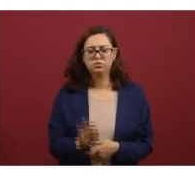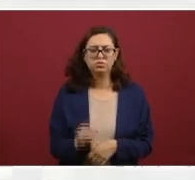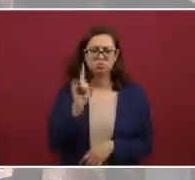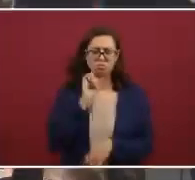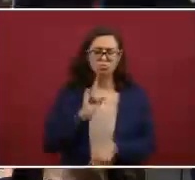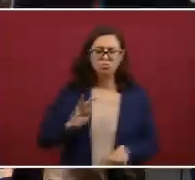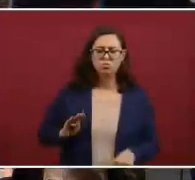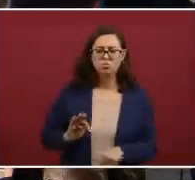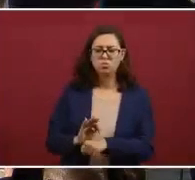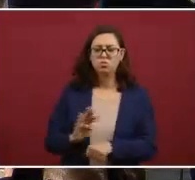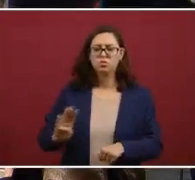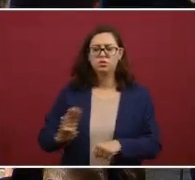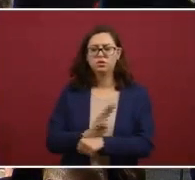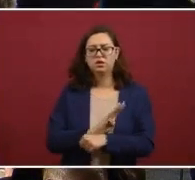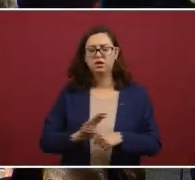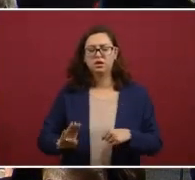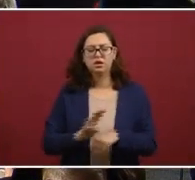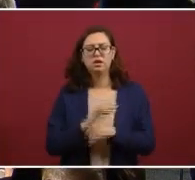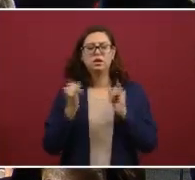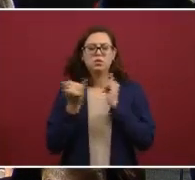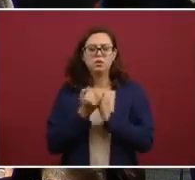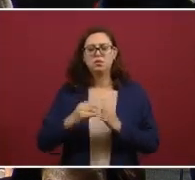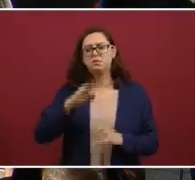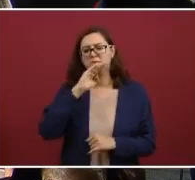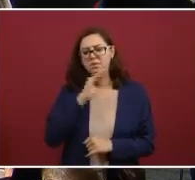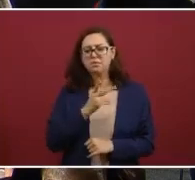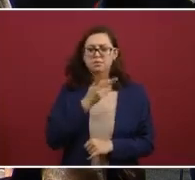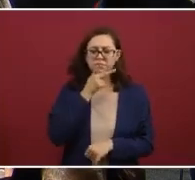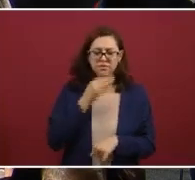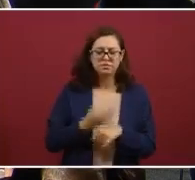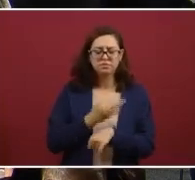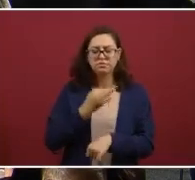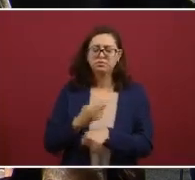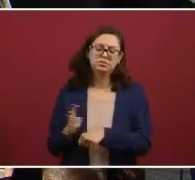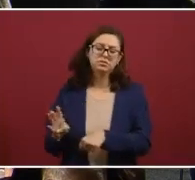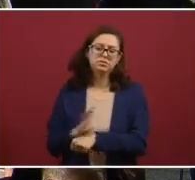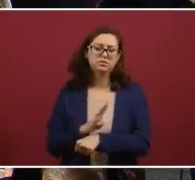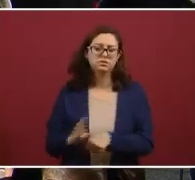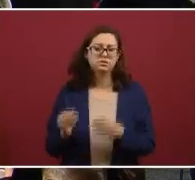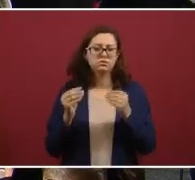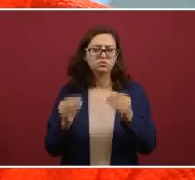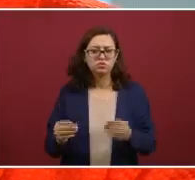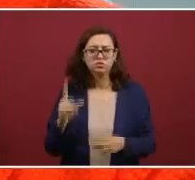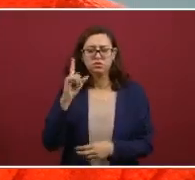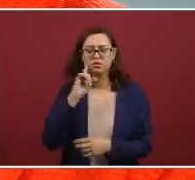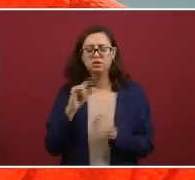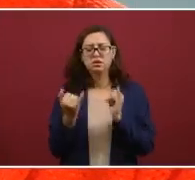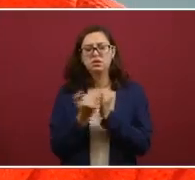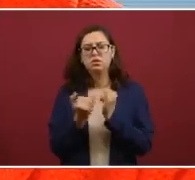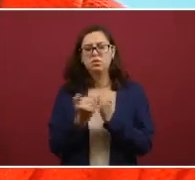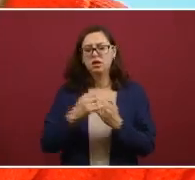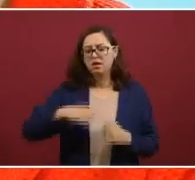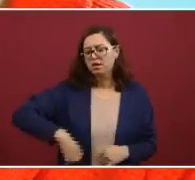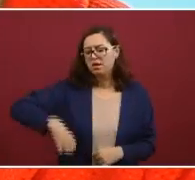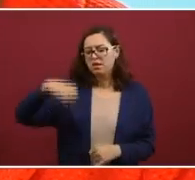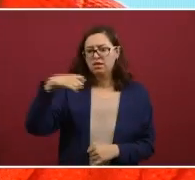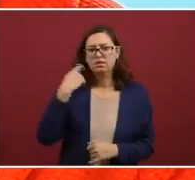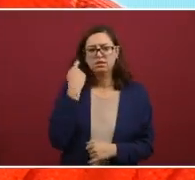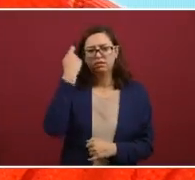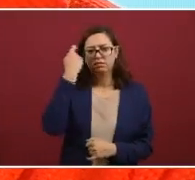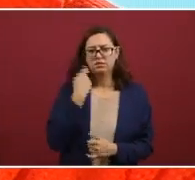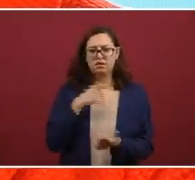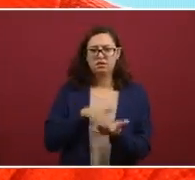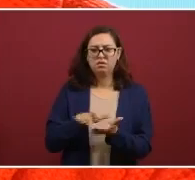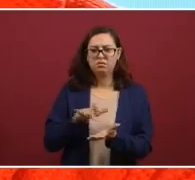de madres, padres y tutores trabajadores beneficia a mujeres. Y el programa de adultos mayores mejora la vida de 3